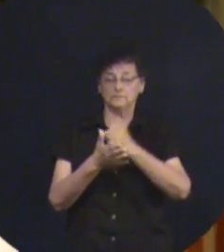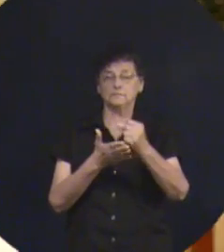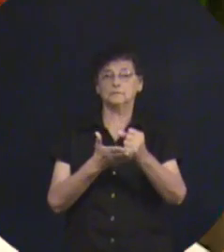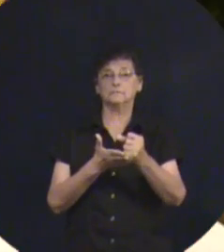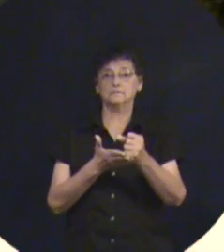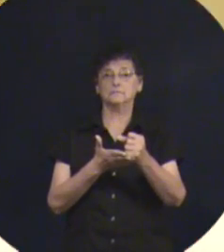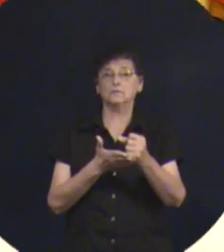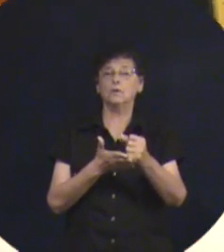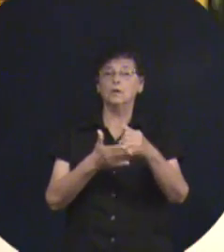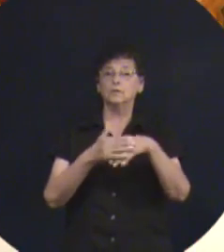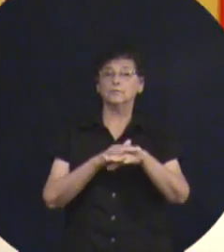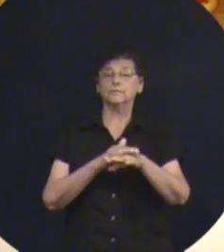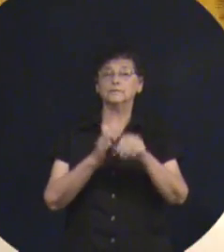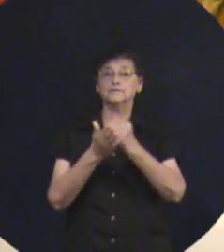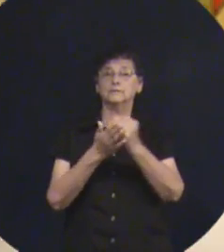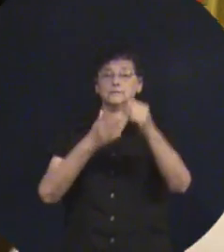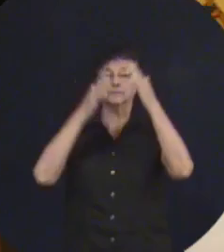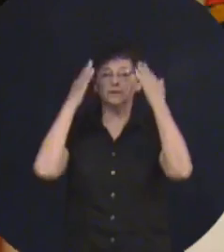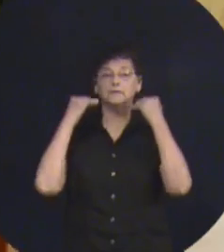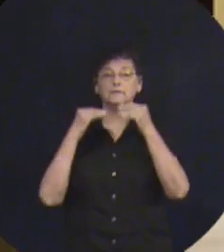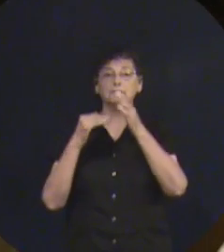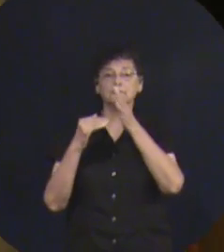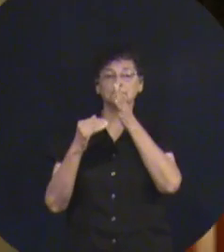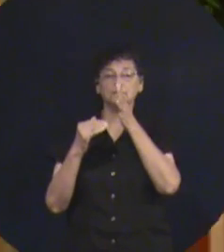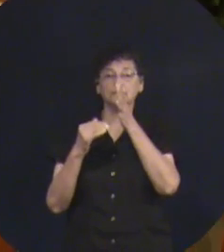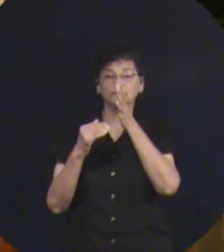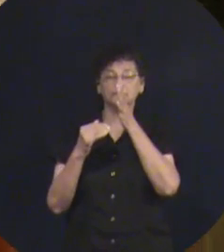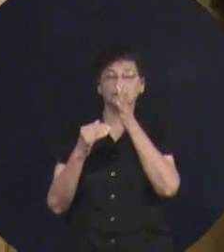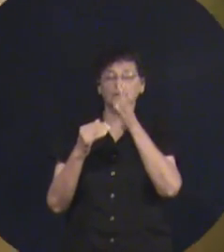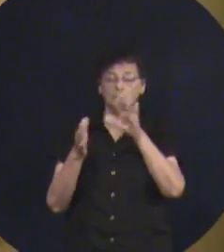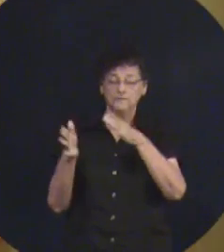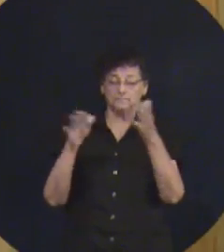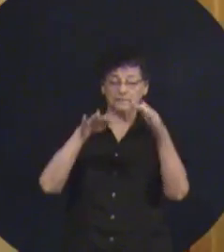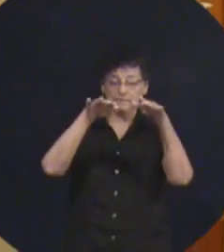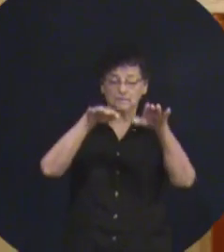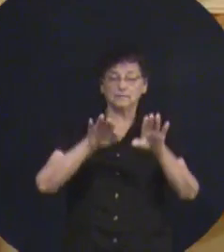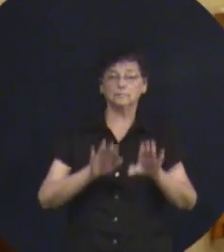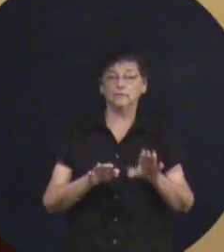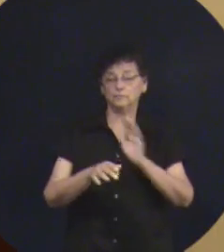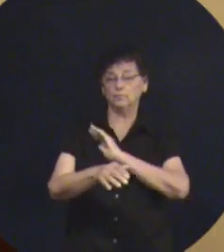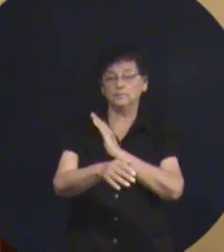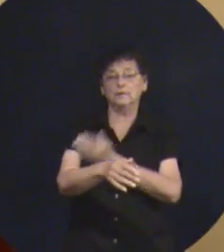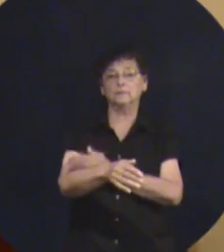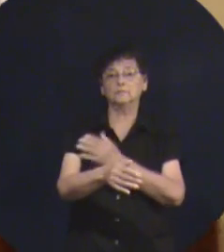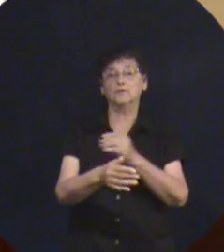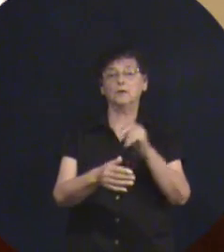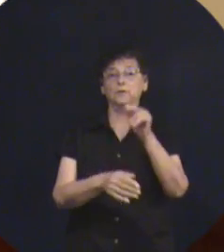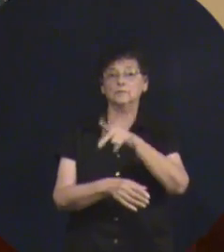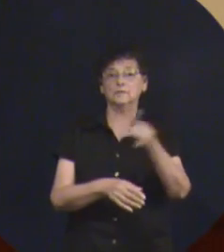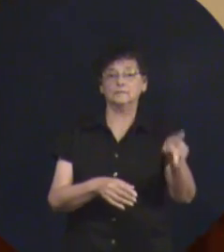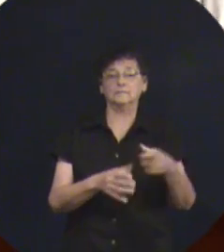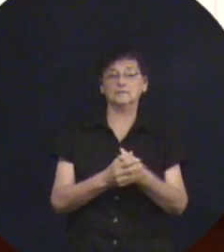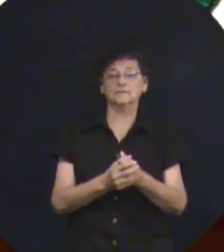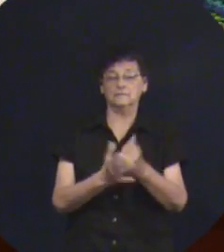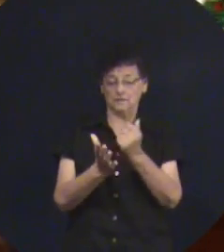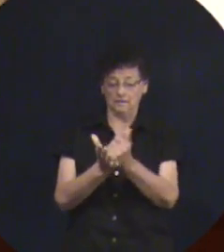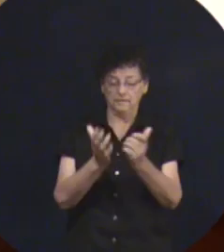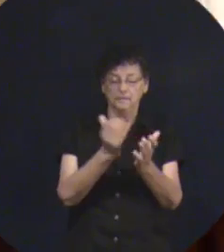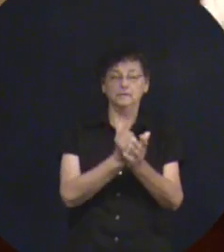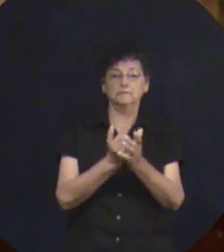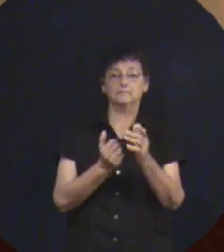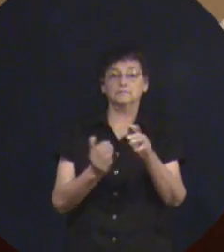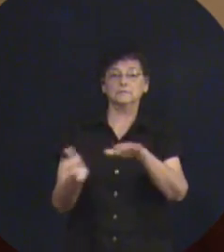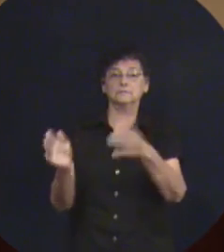Santo. Nació de Santa María Virgen, padeció bajo el poder de Poncio Pilato, fue